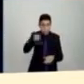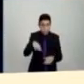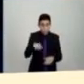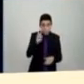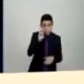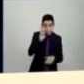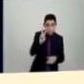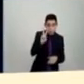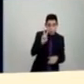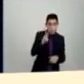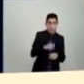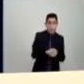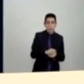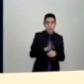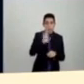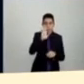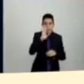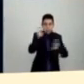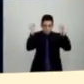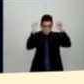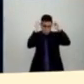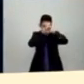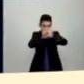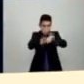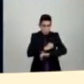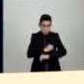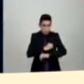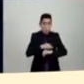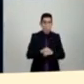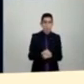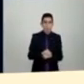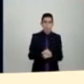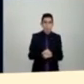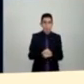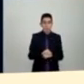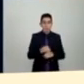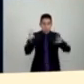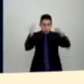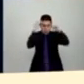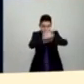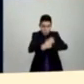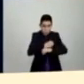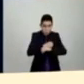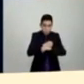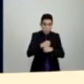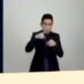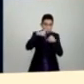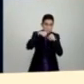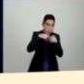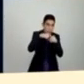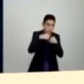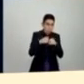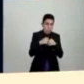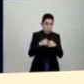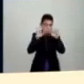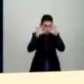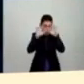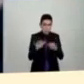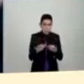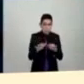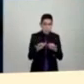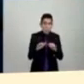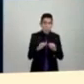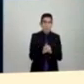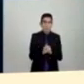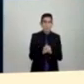da el oscuro, ¿no? Es la que le da la tonalidad a tu escrito, ¿no? O sea, si Emilia